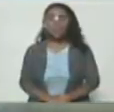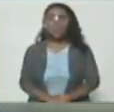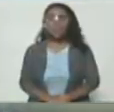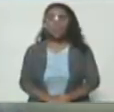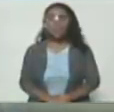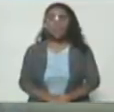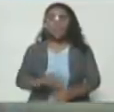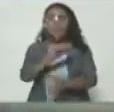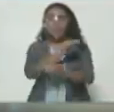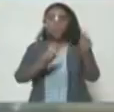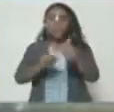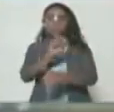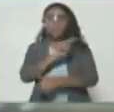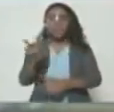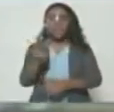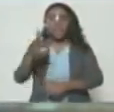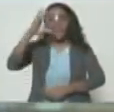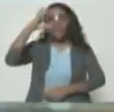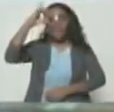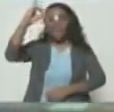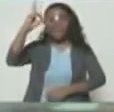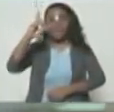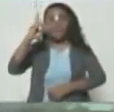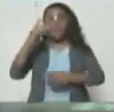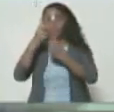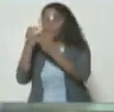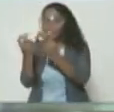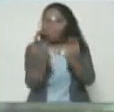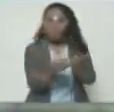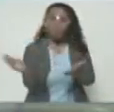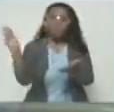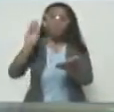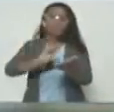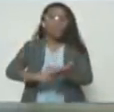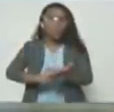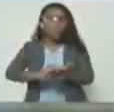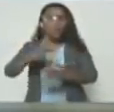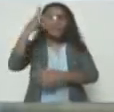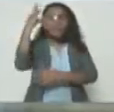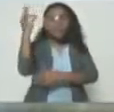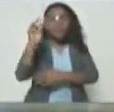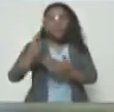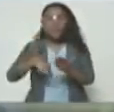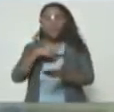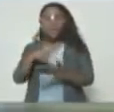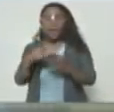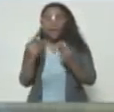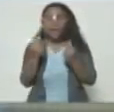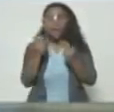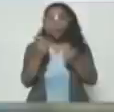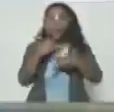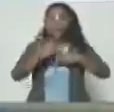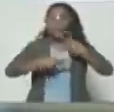La vicepresidenta ejecutiva Delcy Rodríguez invitó a restablecer el Consejo Nacional de Economía